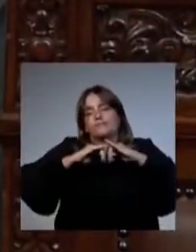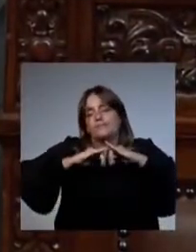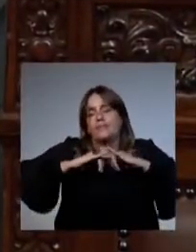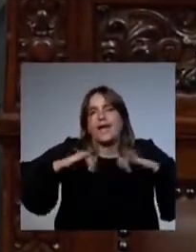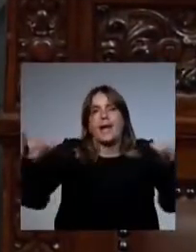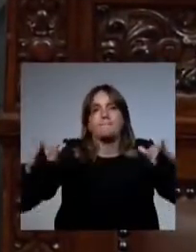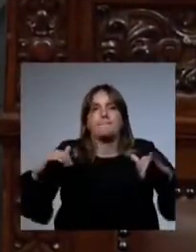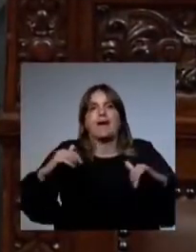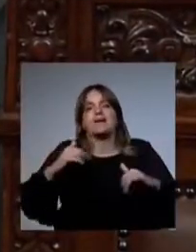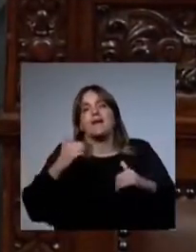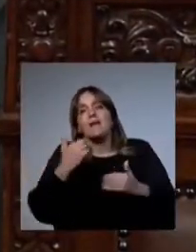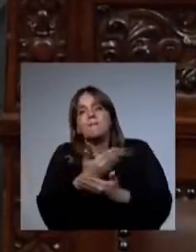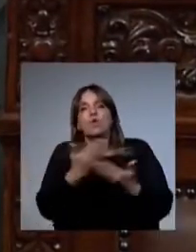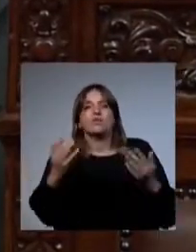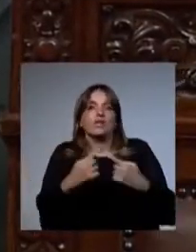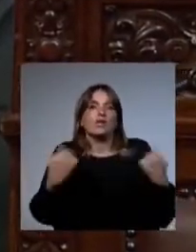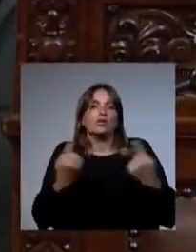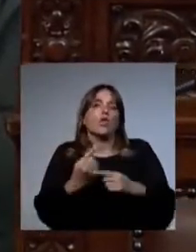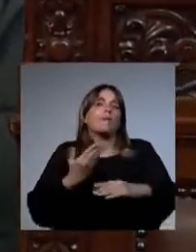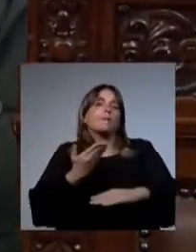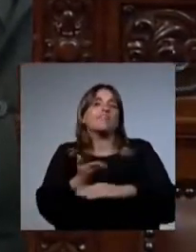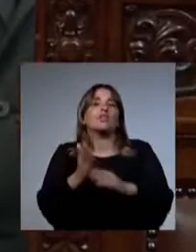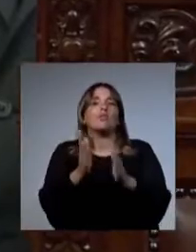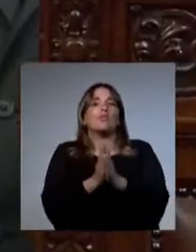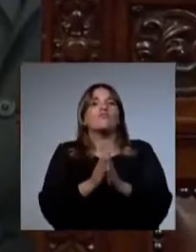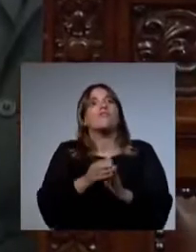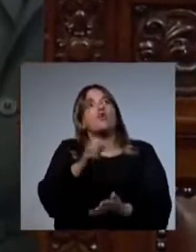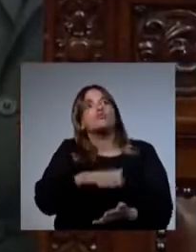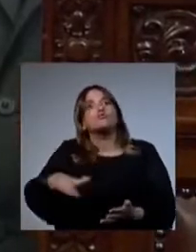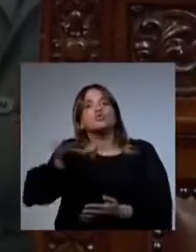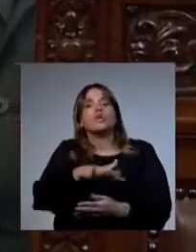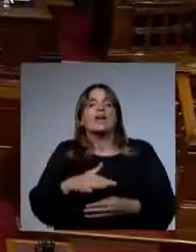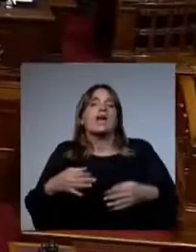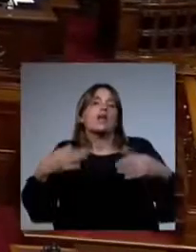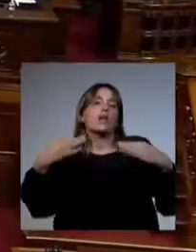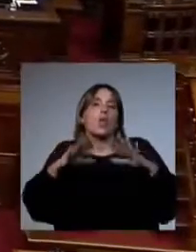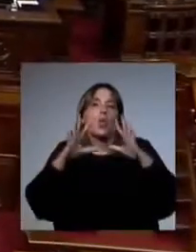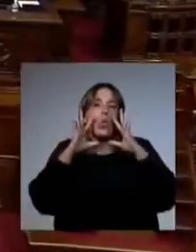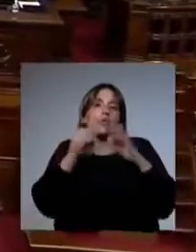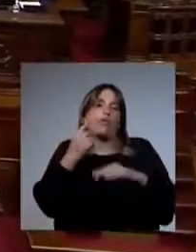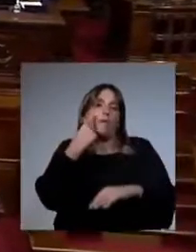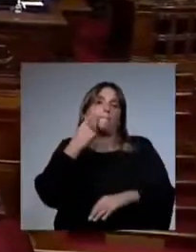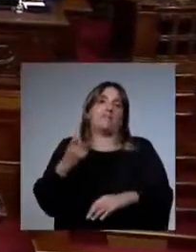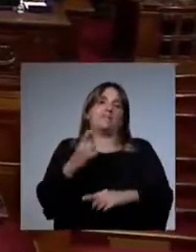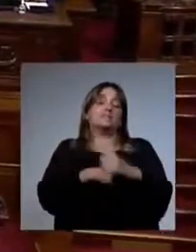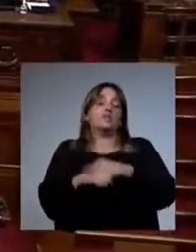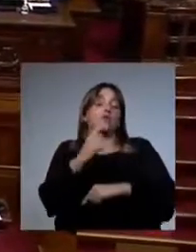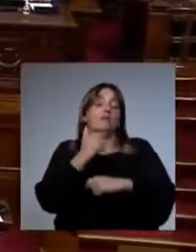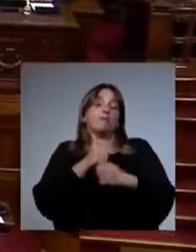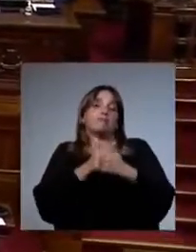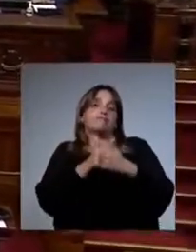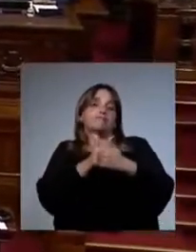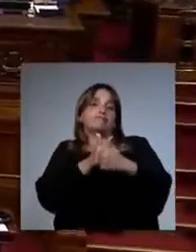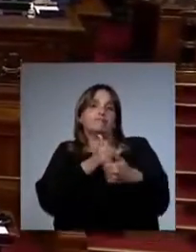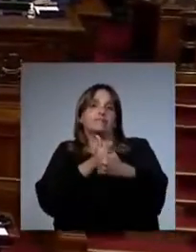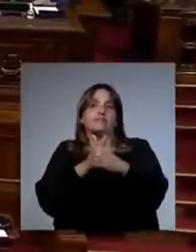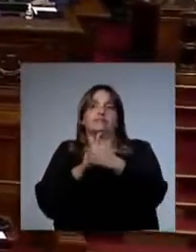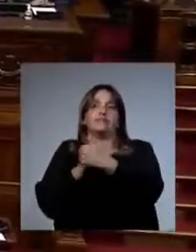masiva, alentando el cumplimiento ciudadano de las medidas de profilaxis y distanciamiento físico.